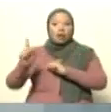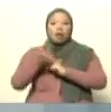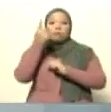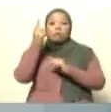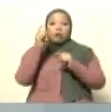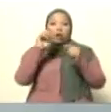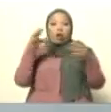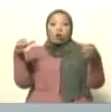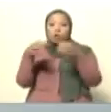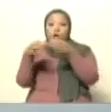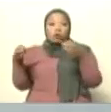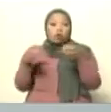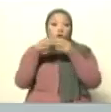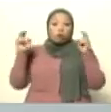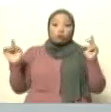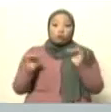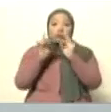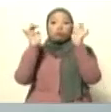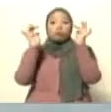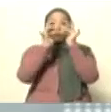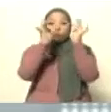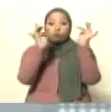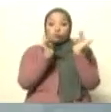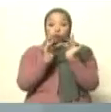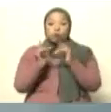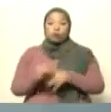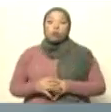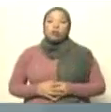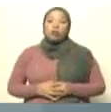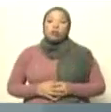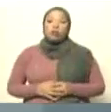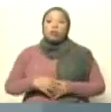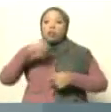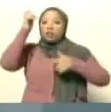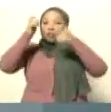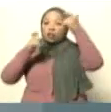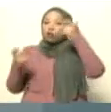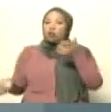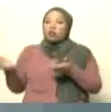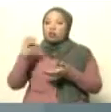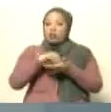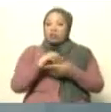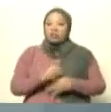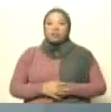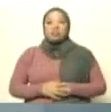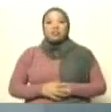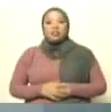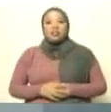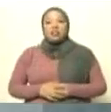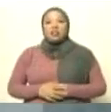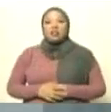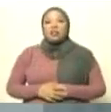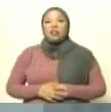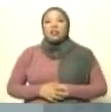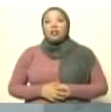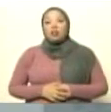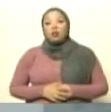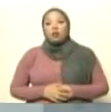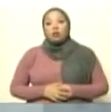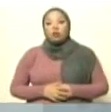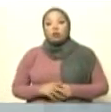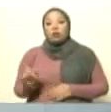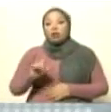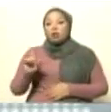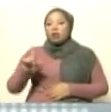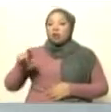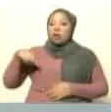la primera y única orden que di fue traigan al comandante Chávez de una vez. Alguien me dijo, no, para